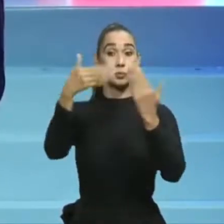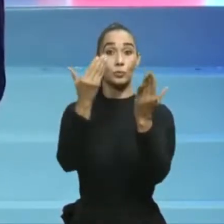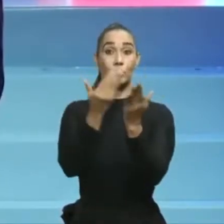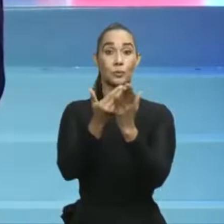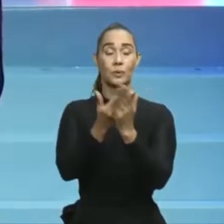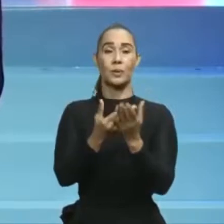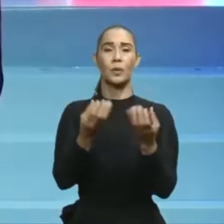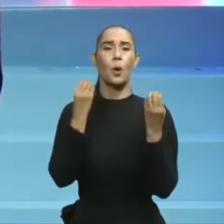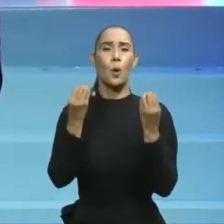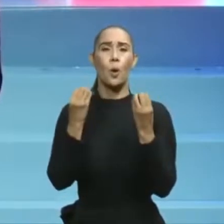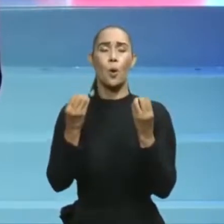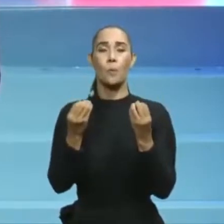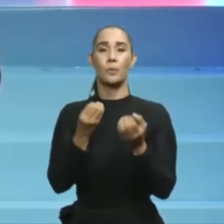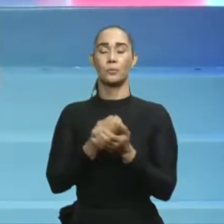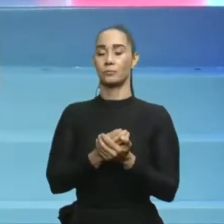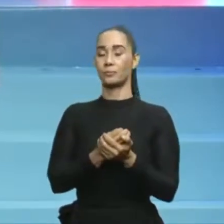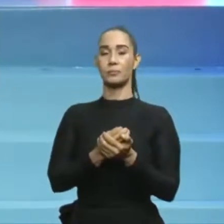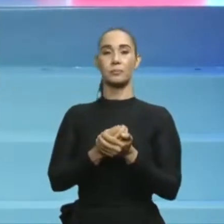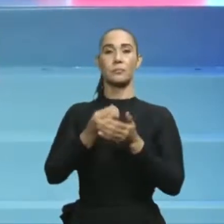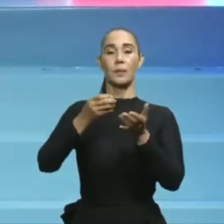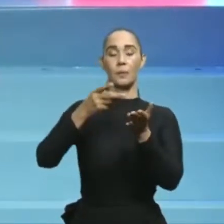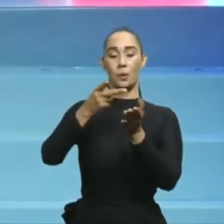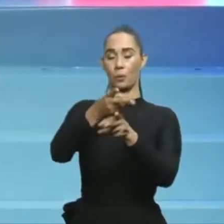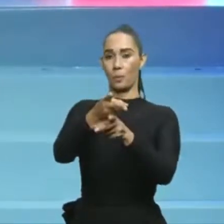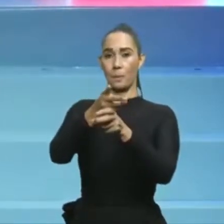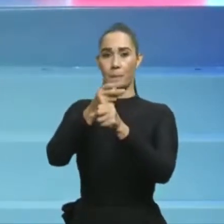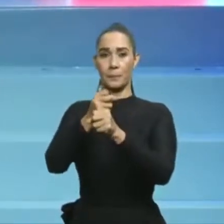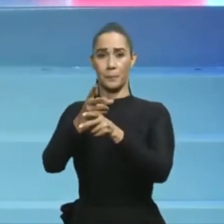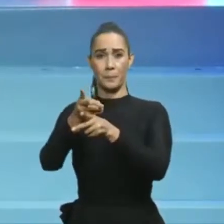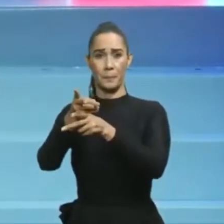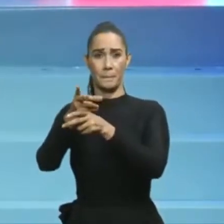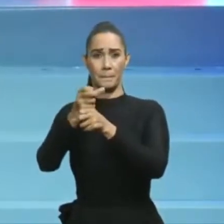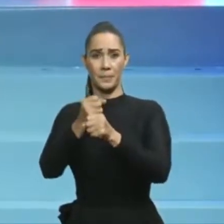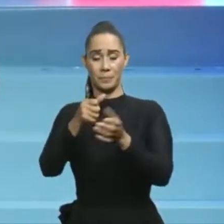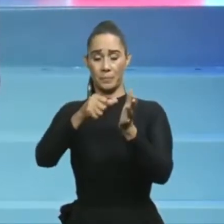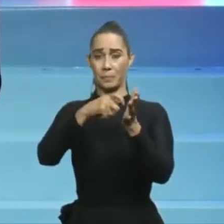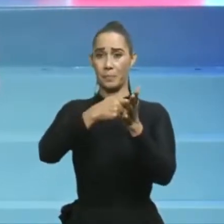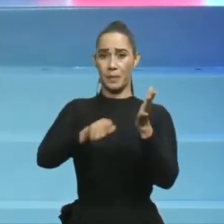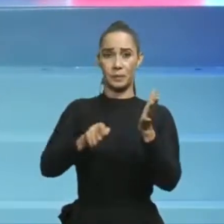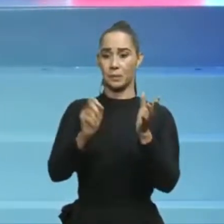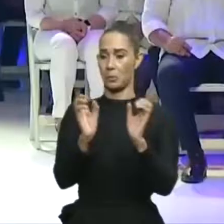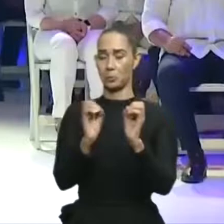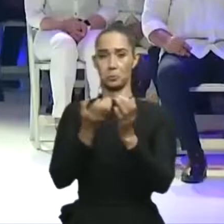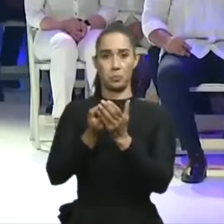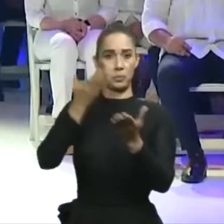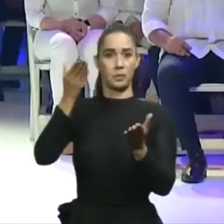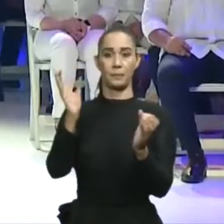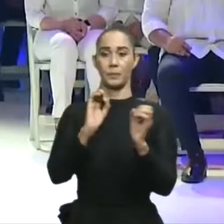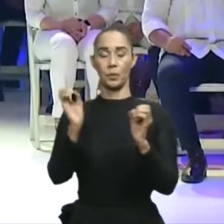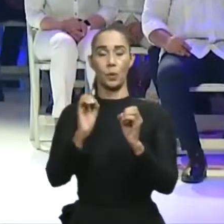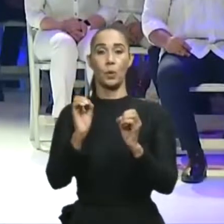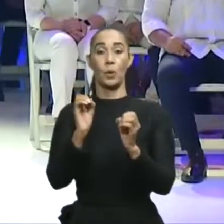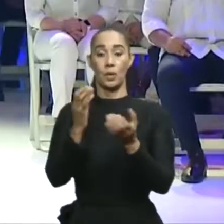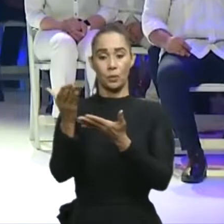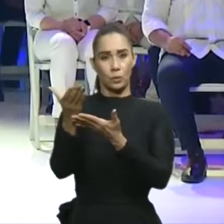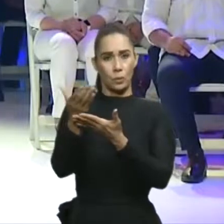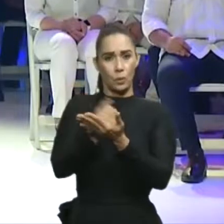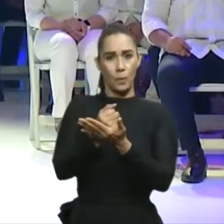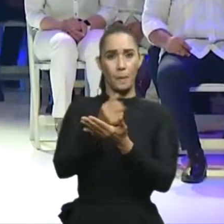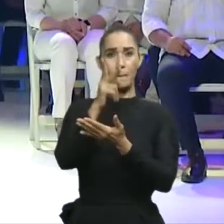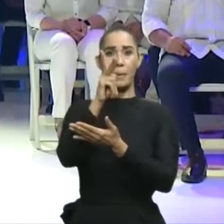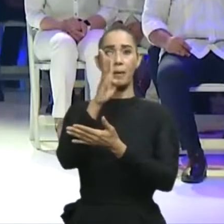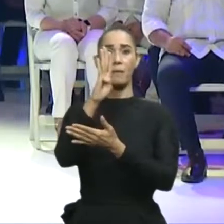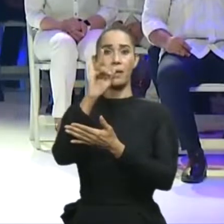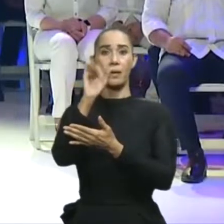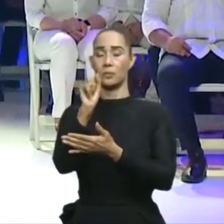conseguido sin aumentar el peso de la deuda del sector público consolidado respecto a nuestro producto interno bruto más